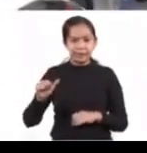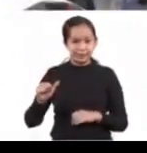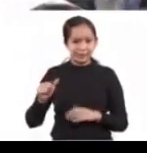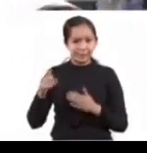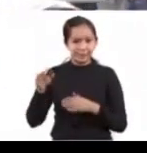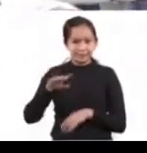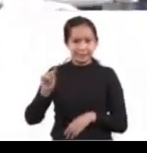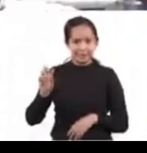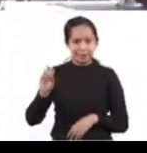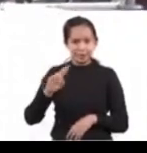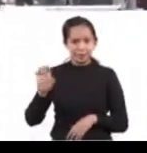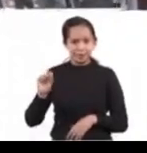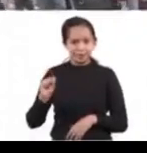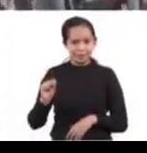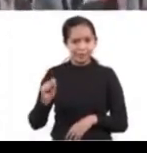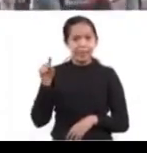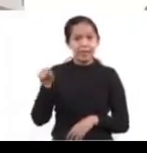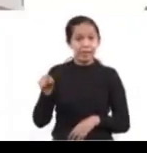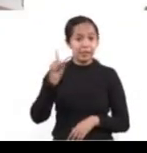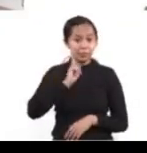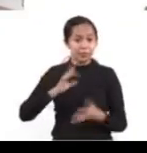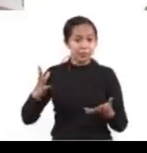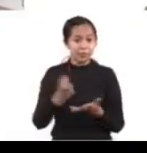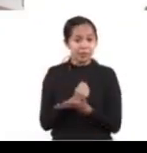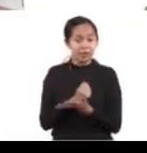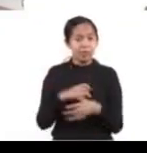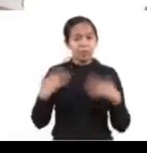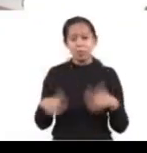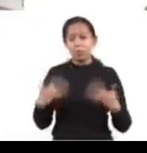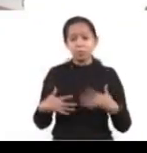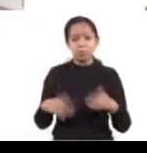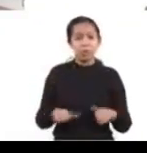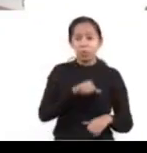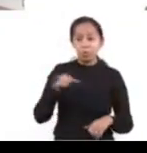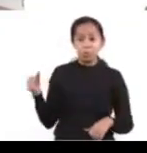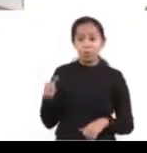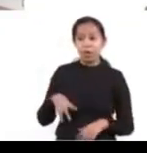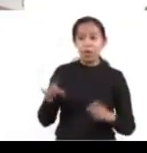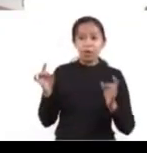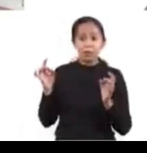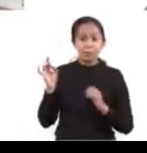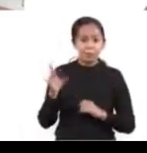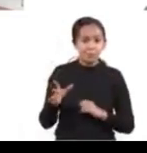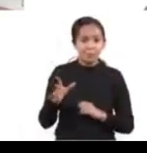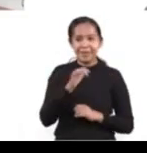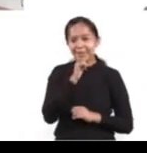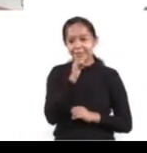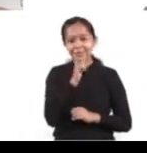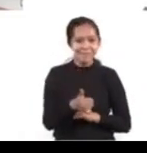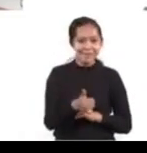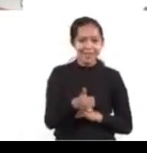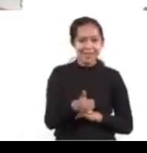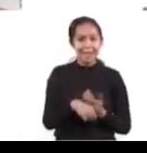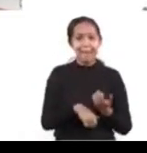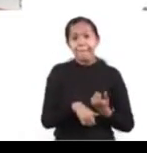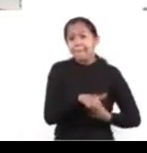Stallone! ¡Ana María Torres es campeona invicta! ¡Escuchen, escuchen! ¡Es campeona invicta!